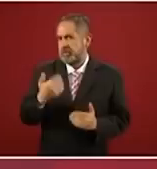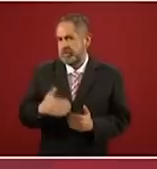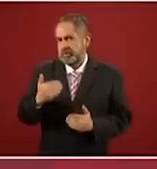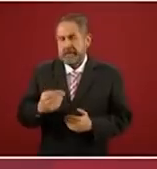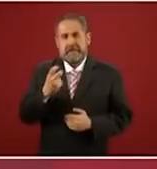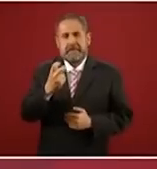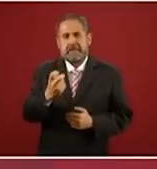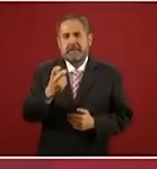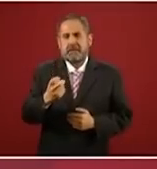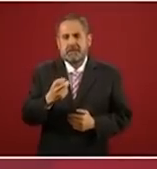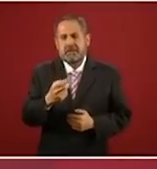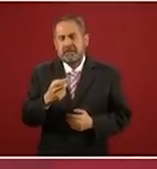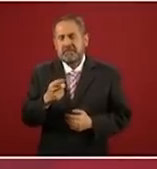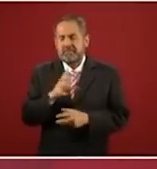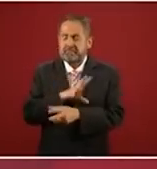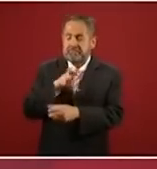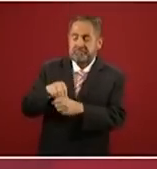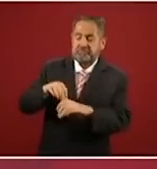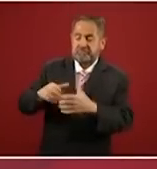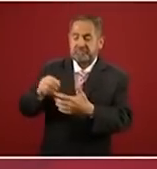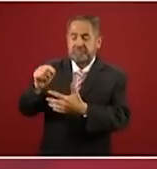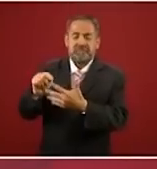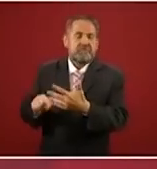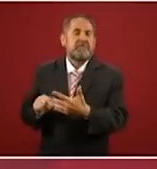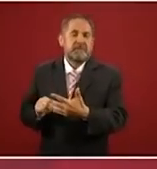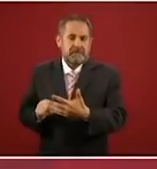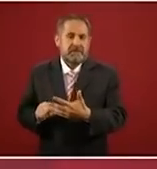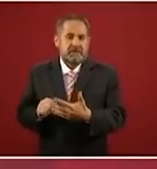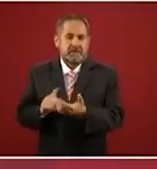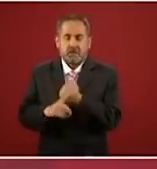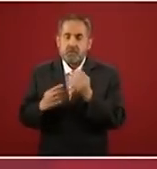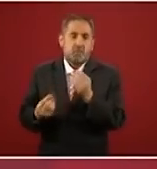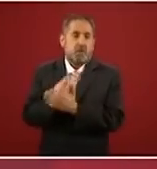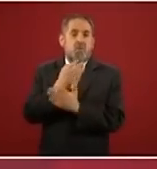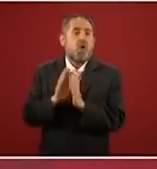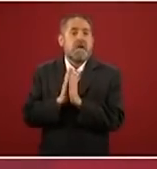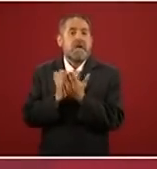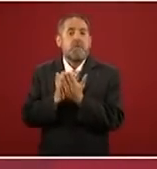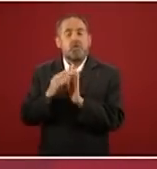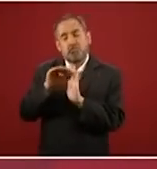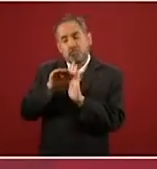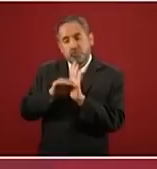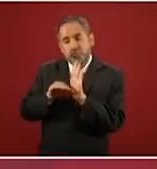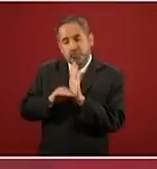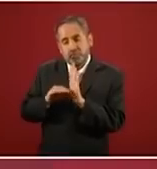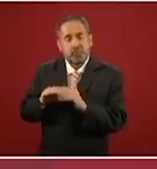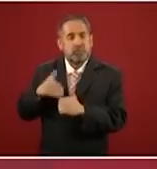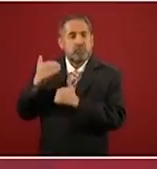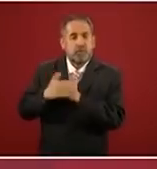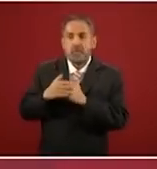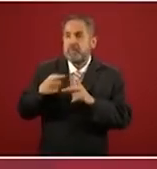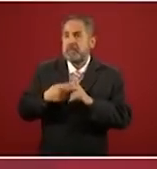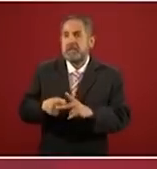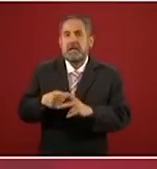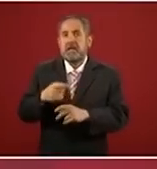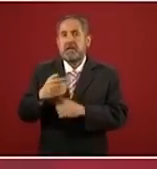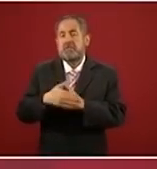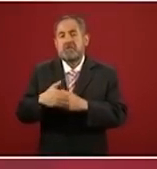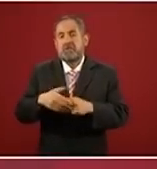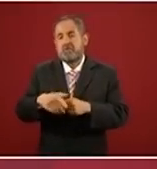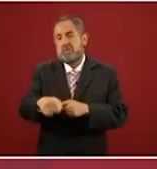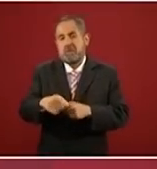está incluido en estos nuevos libros de texto que van a entrar en vigor en el próximo